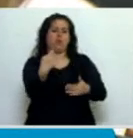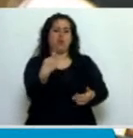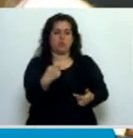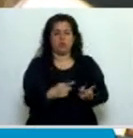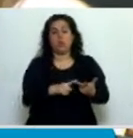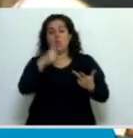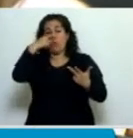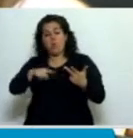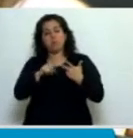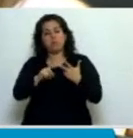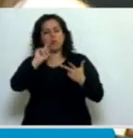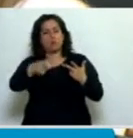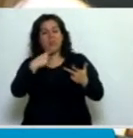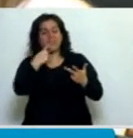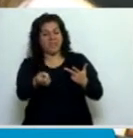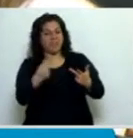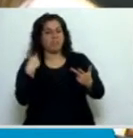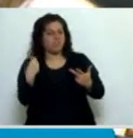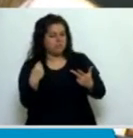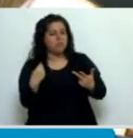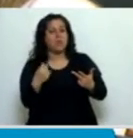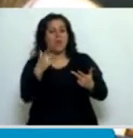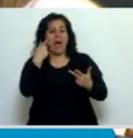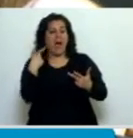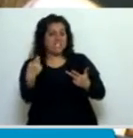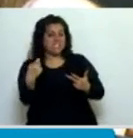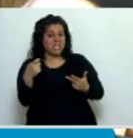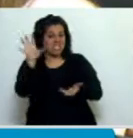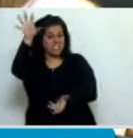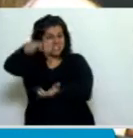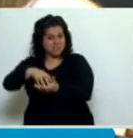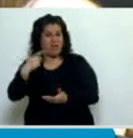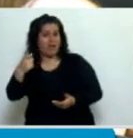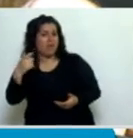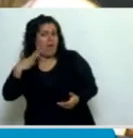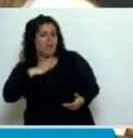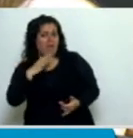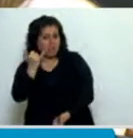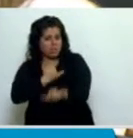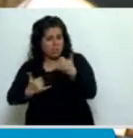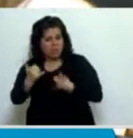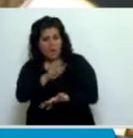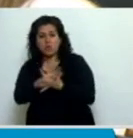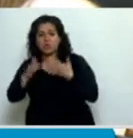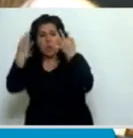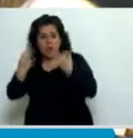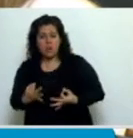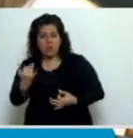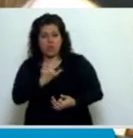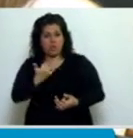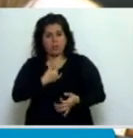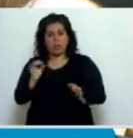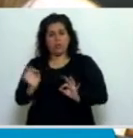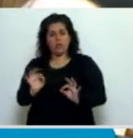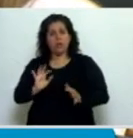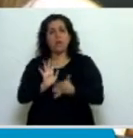finalmente señala también el presidente de la auditoría que ANSES no ha dado a conocer un estudio actuarial ninguno que permita